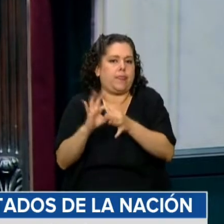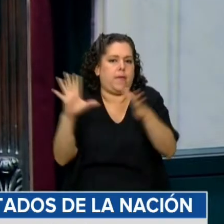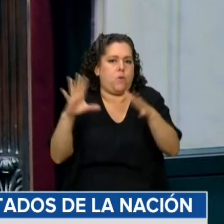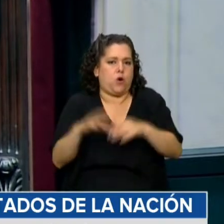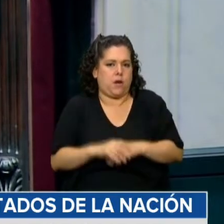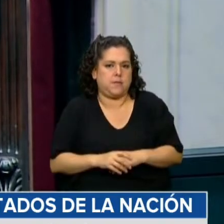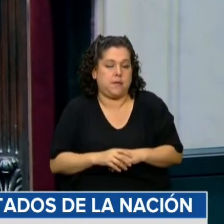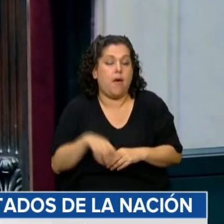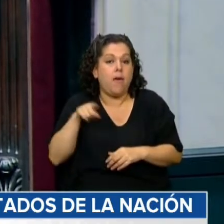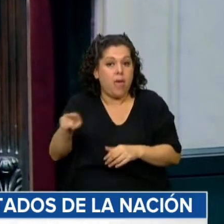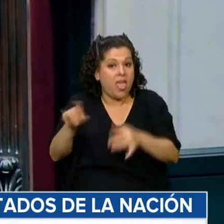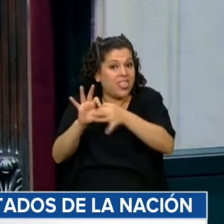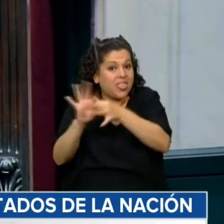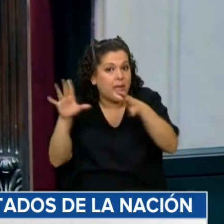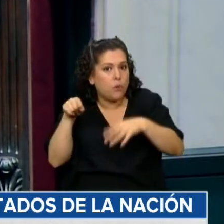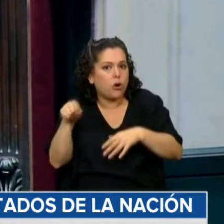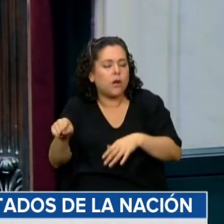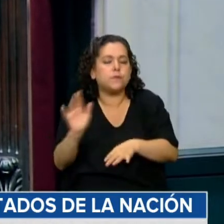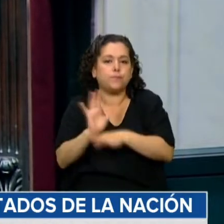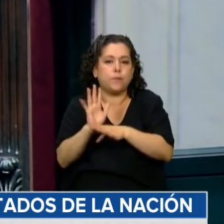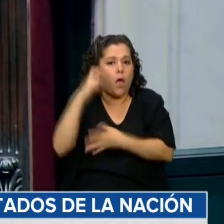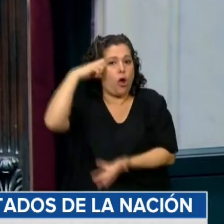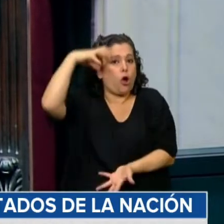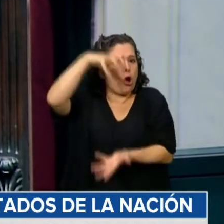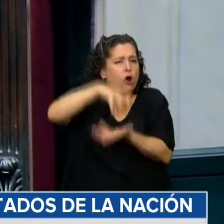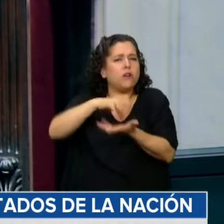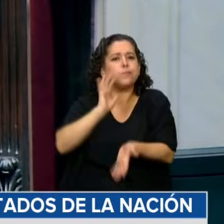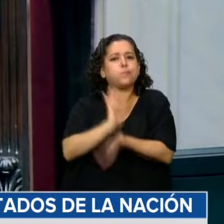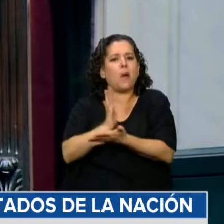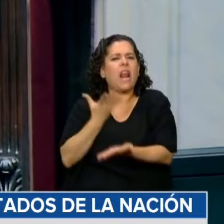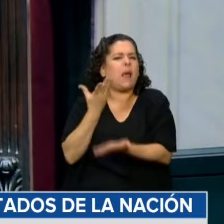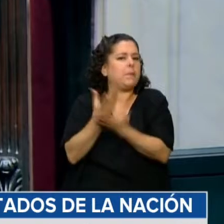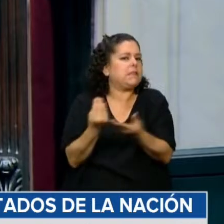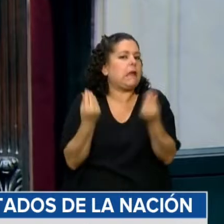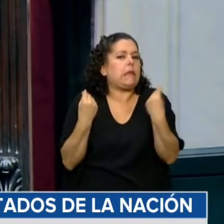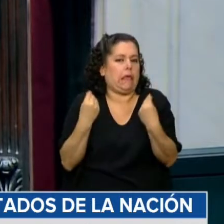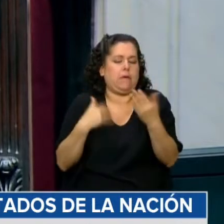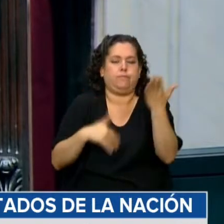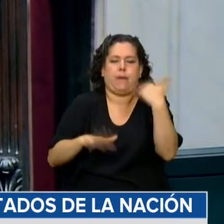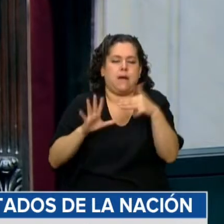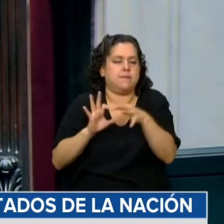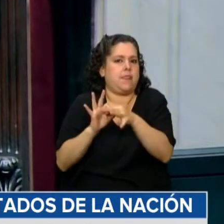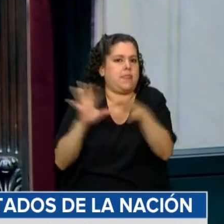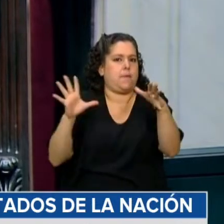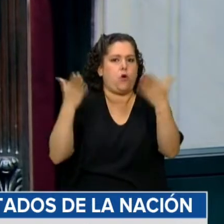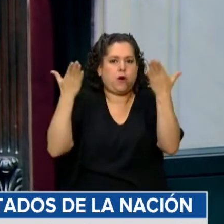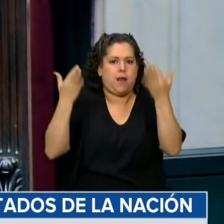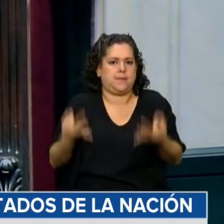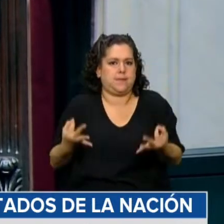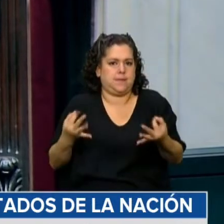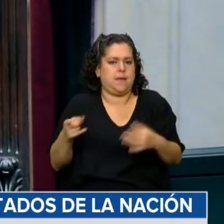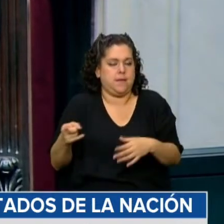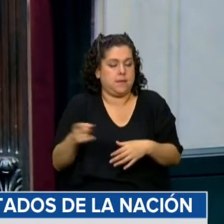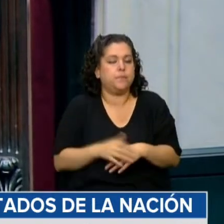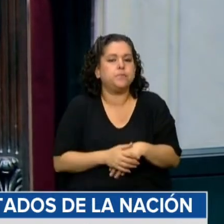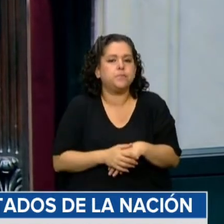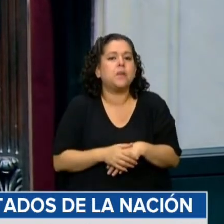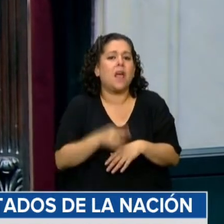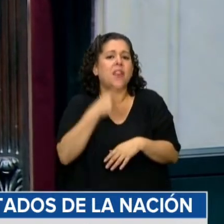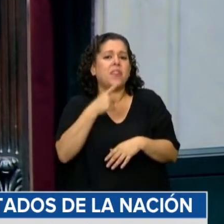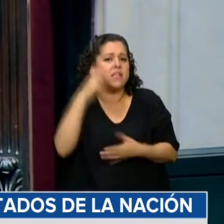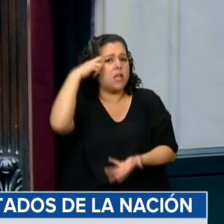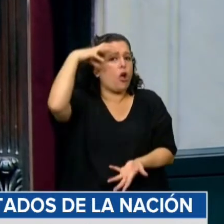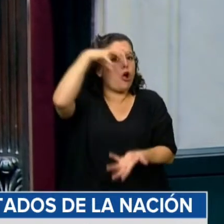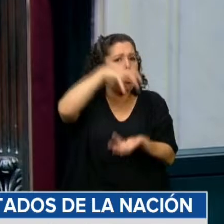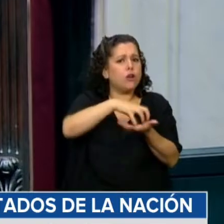porque en definitiva los parlamentos representan su símbolo más emblemático. Si, como se dice, los parlamentos